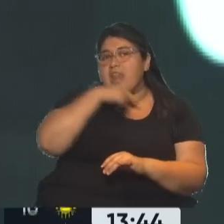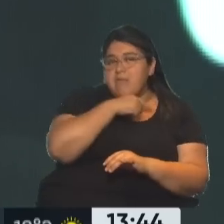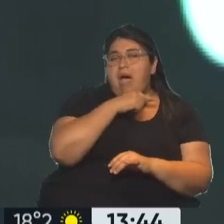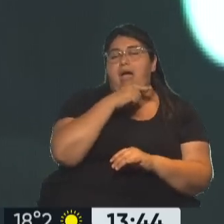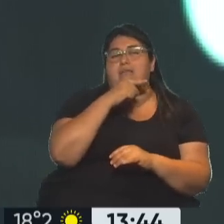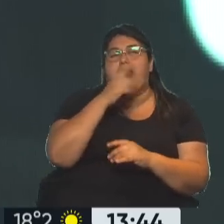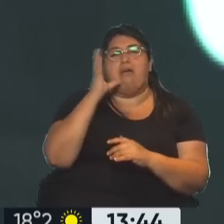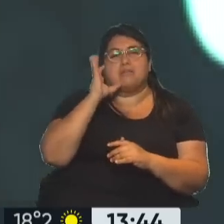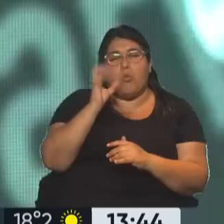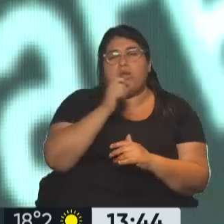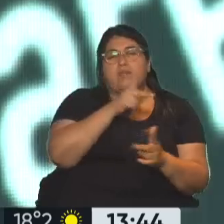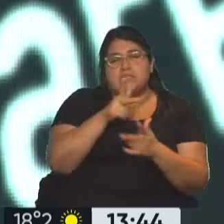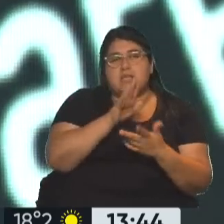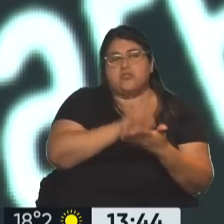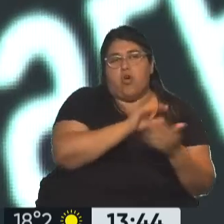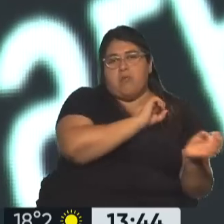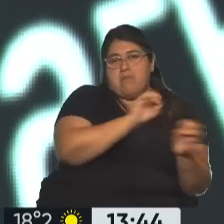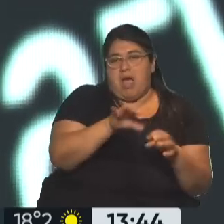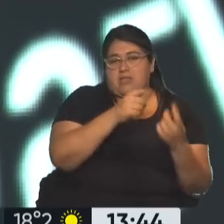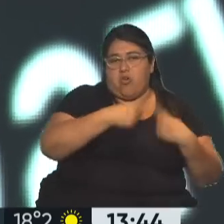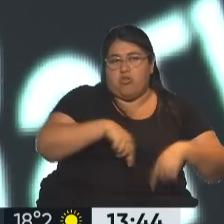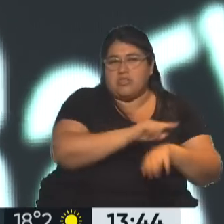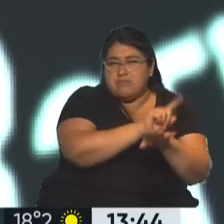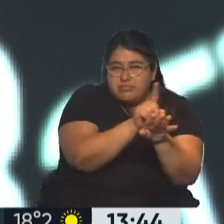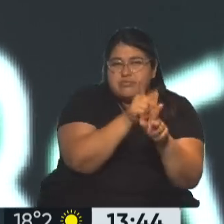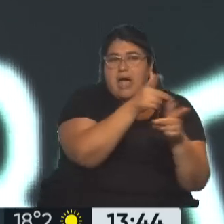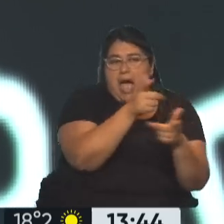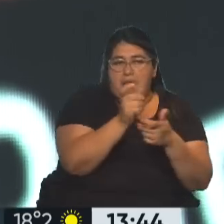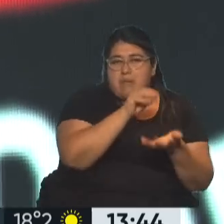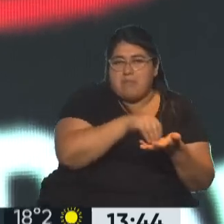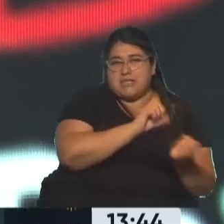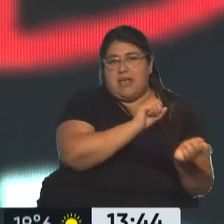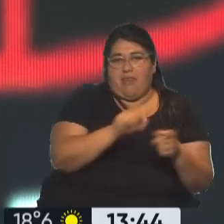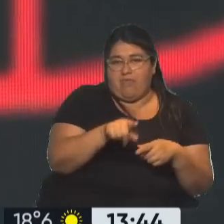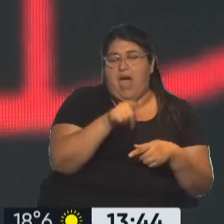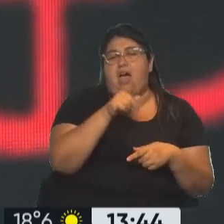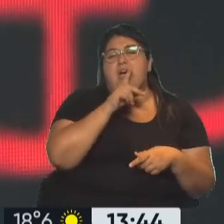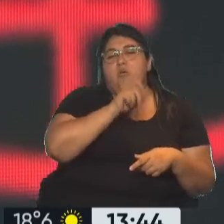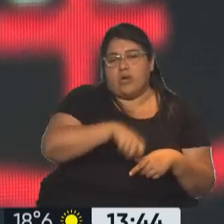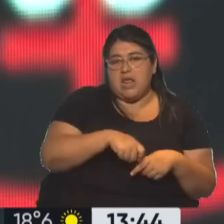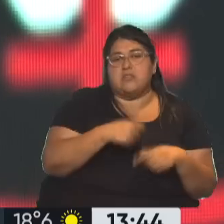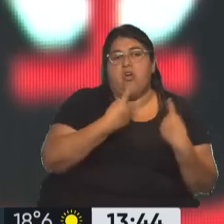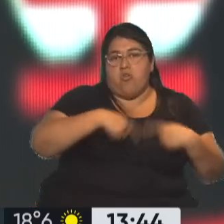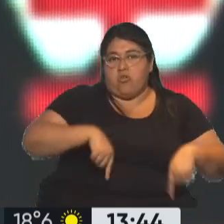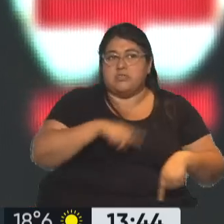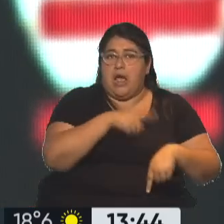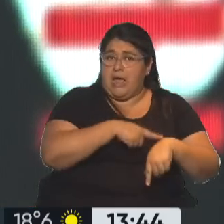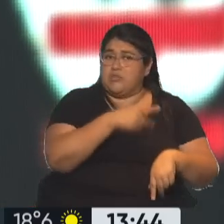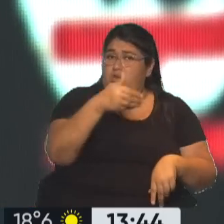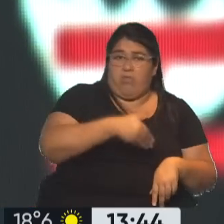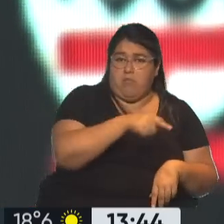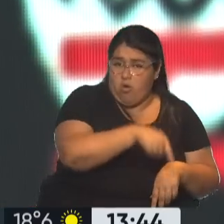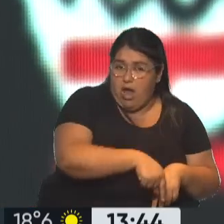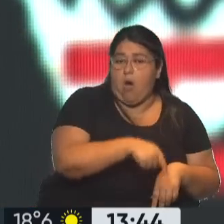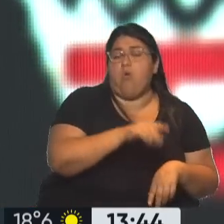de Europa a Ucrania está demorado. Todos estos armamentos que iban a llegar para este aniversario de la guerra